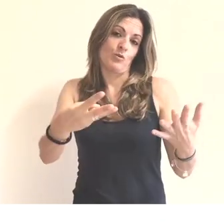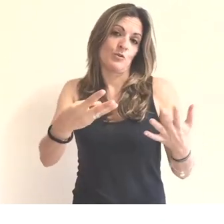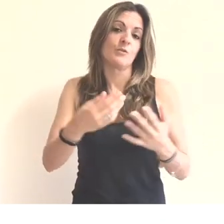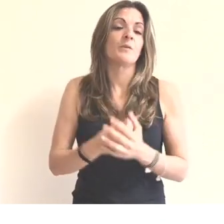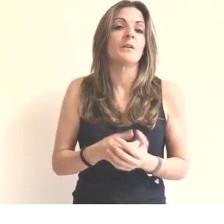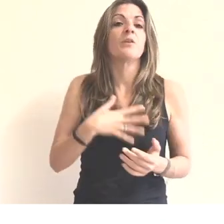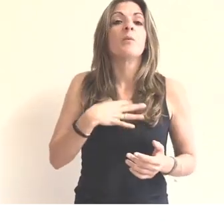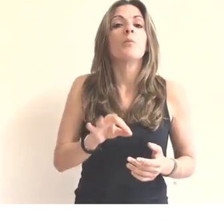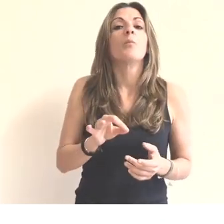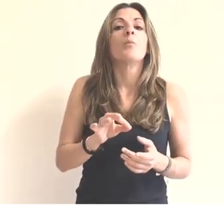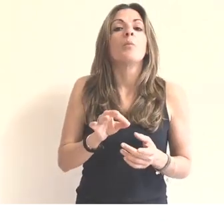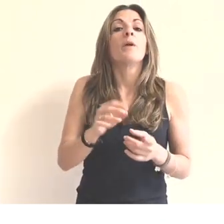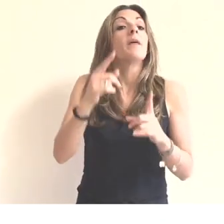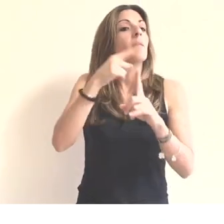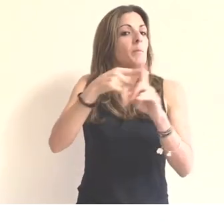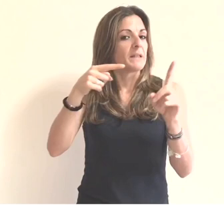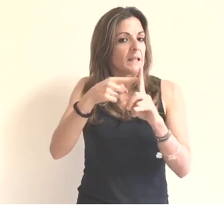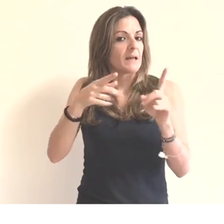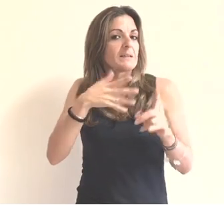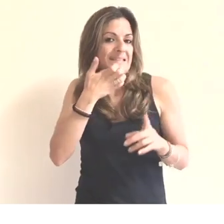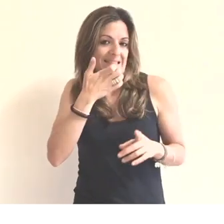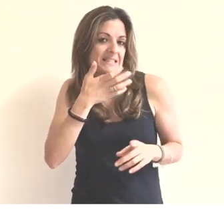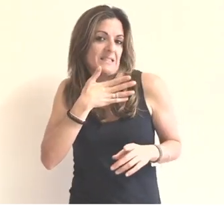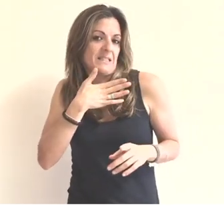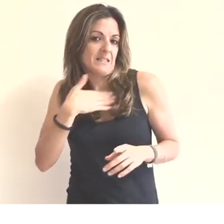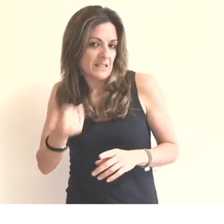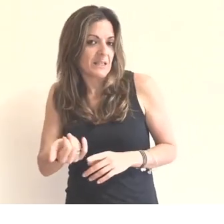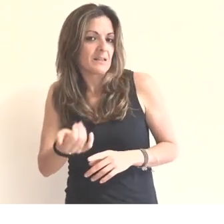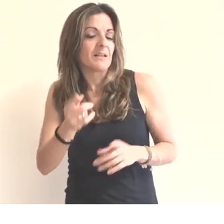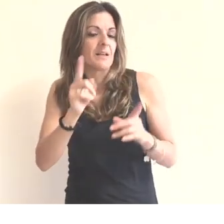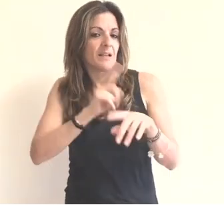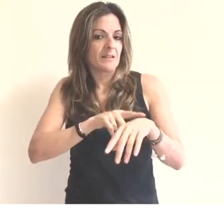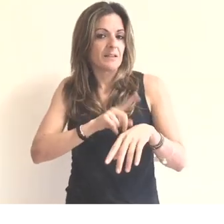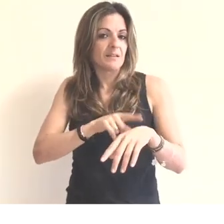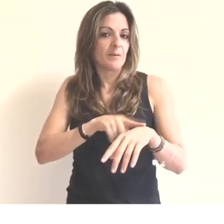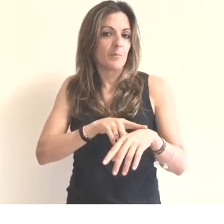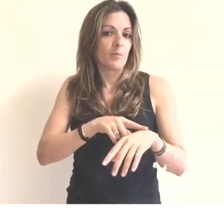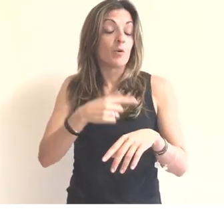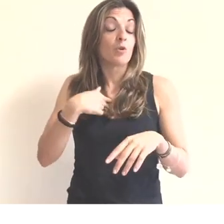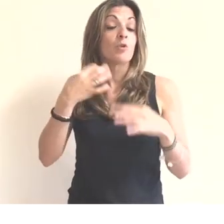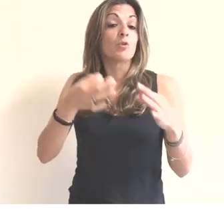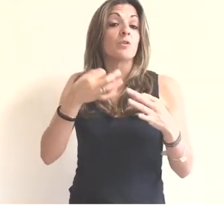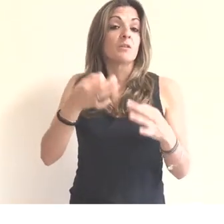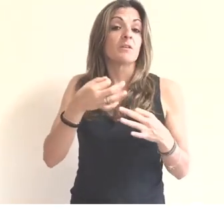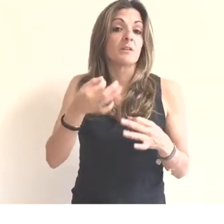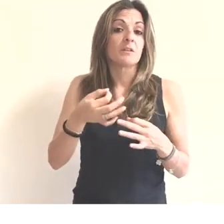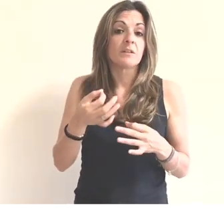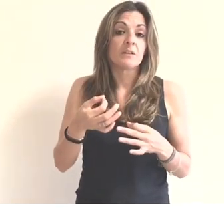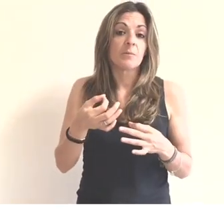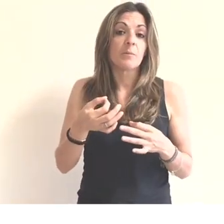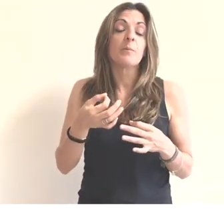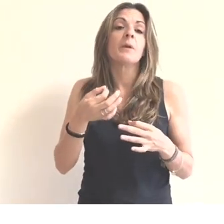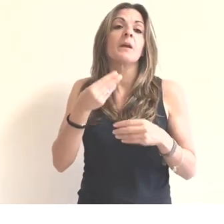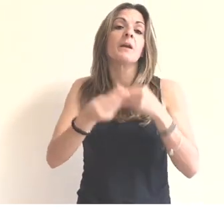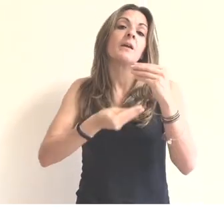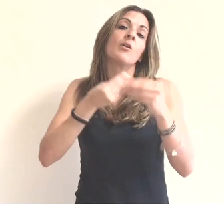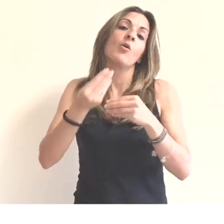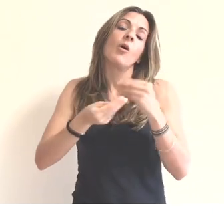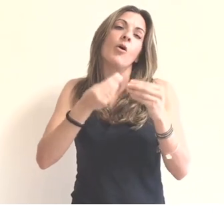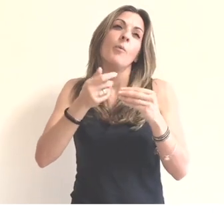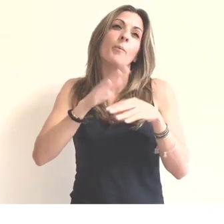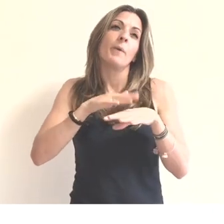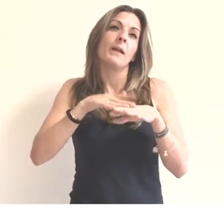poquito exigentes, puedes reducir los tiempos a la mitad, y sería de esta manera. Yo siempre cierro los ojos para centrarme